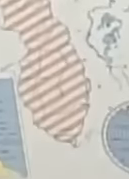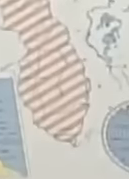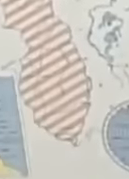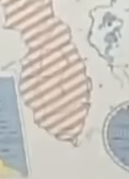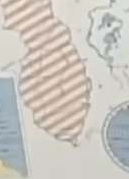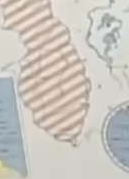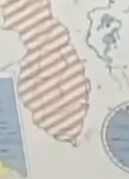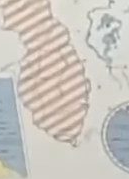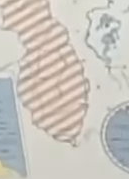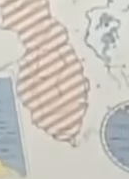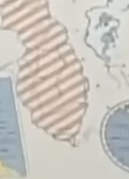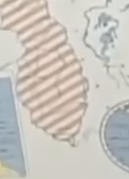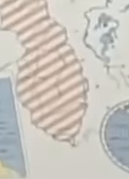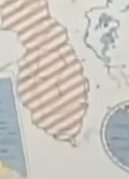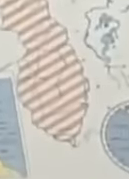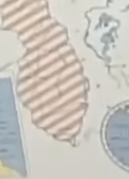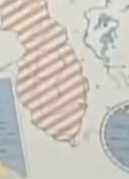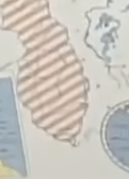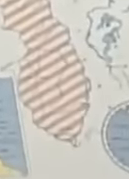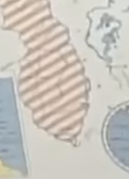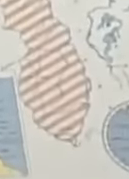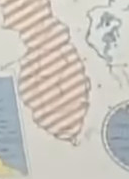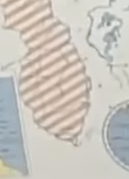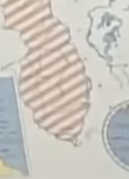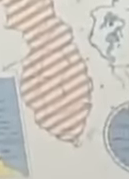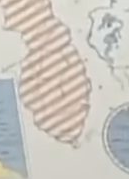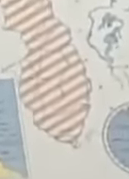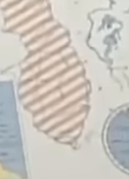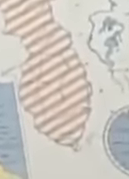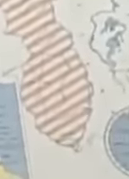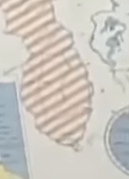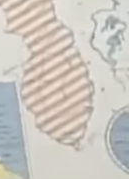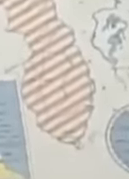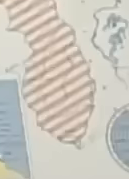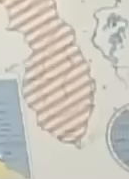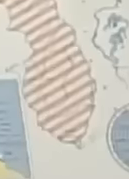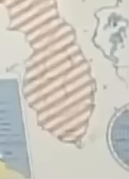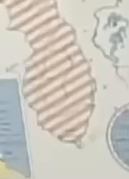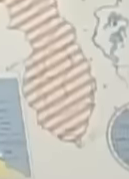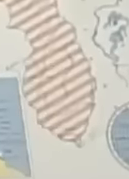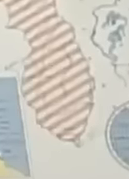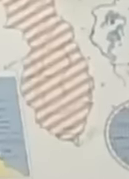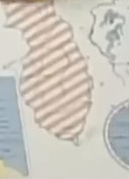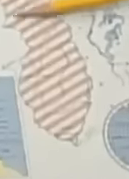resuelto en negociaciones satisfactorias y amistosas a través del Acuerdo de Ginebra.